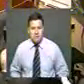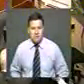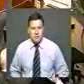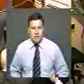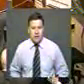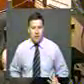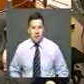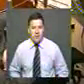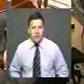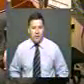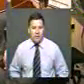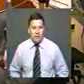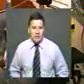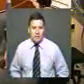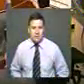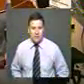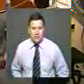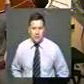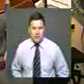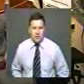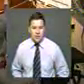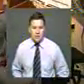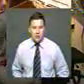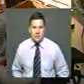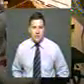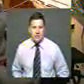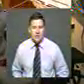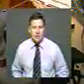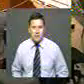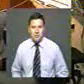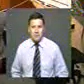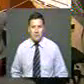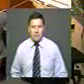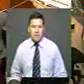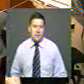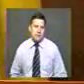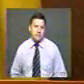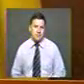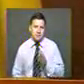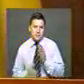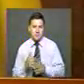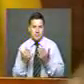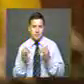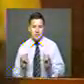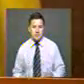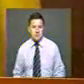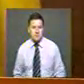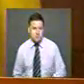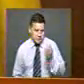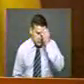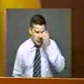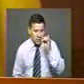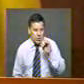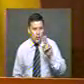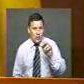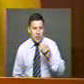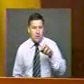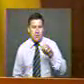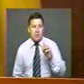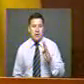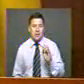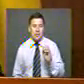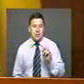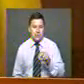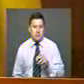Gracias a la profesora Magdalena. Y por último, ya para culminar, el profesor Juan Enrique Medina Pavón,